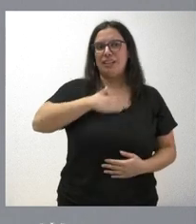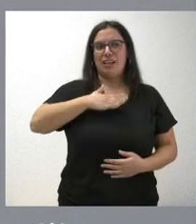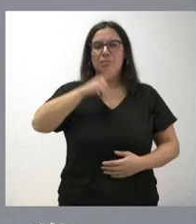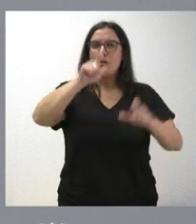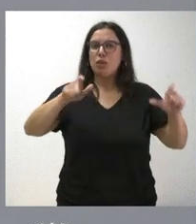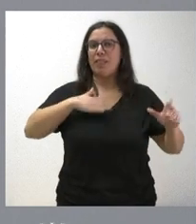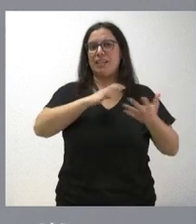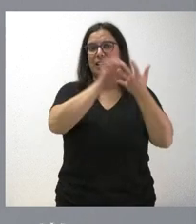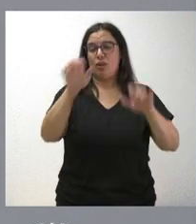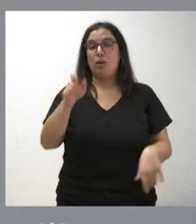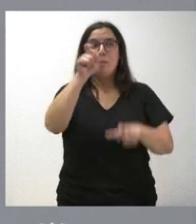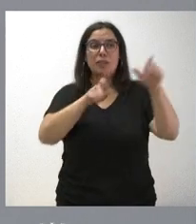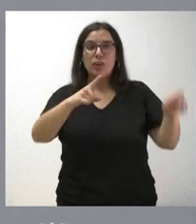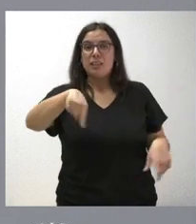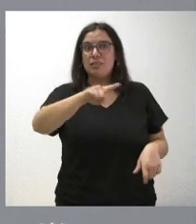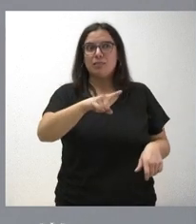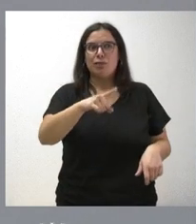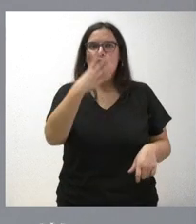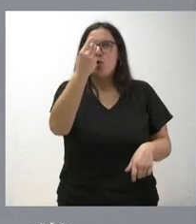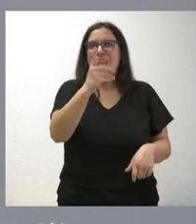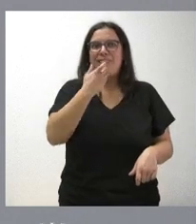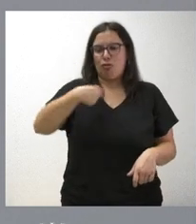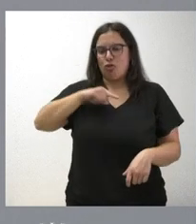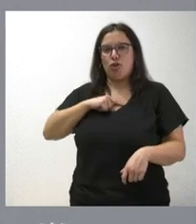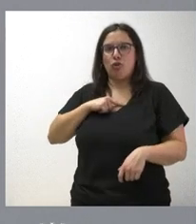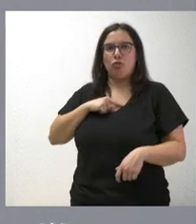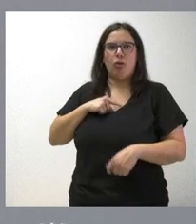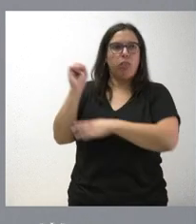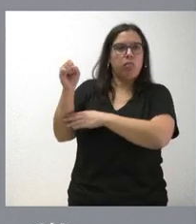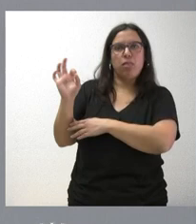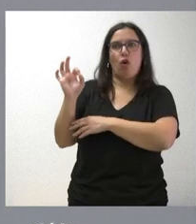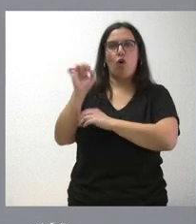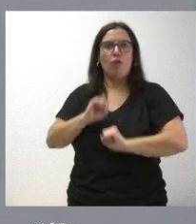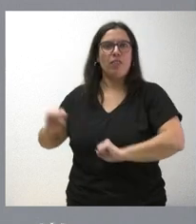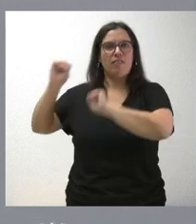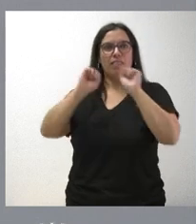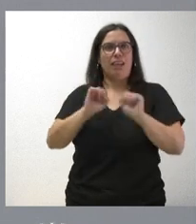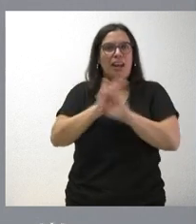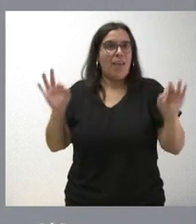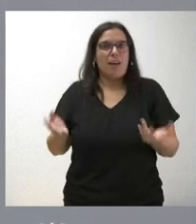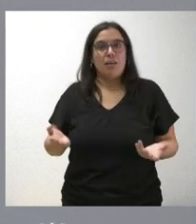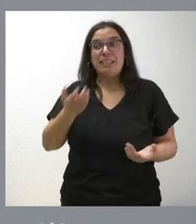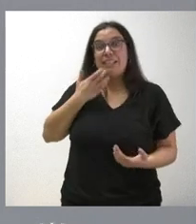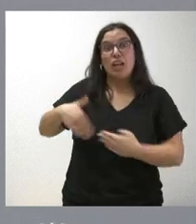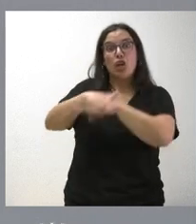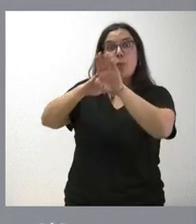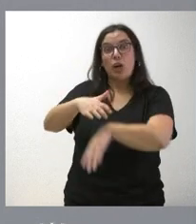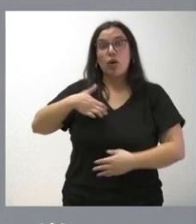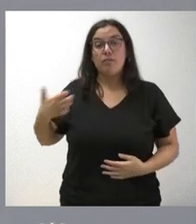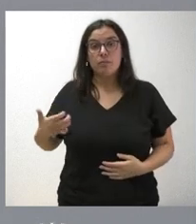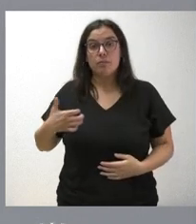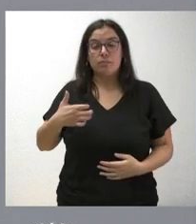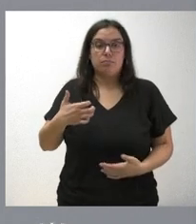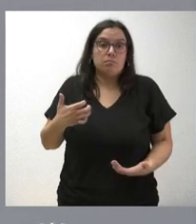Castilla y león la gente de Castilla no entendería que este gobierno no defendiera la igualdad entre los españoles Y si al gobierno le ofende que defendamos la igualdad de los